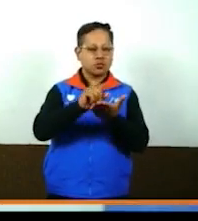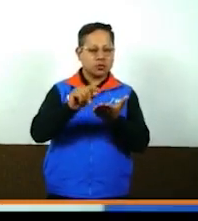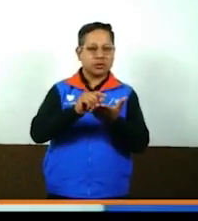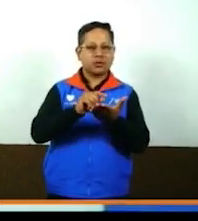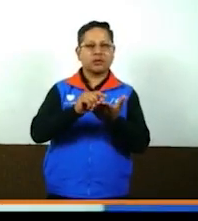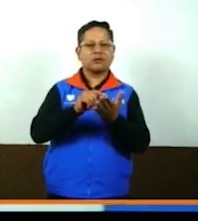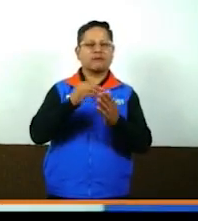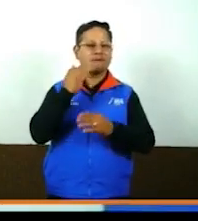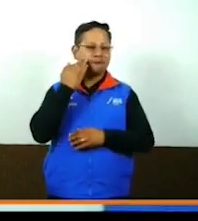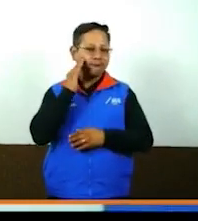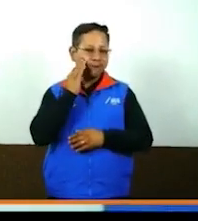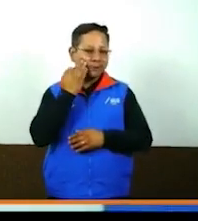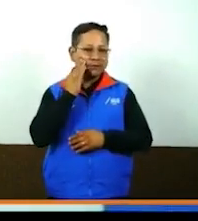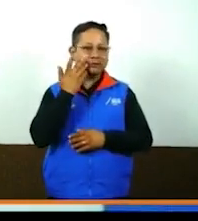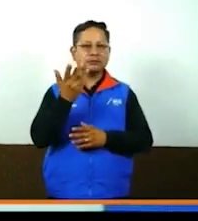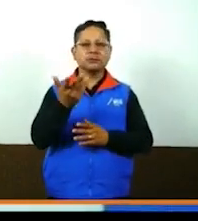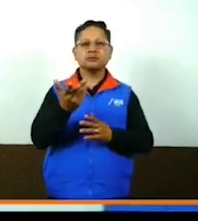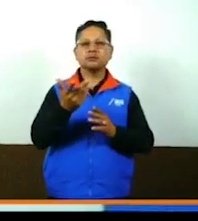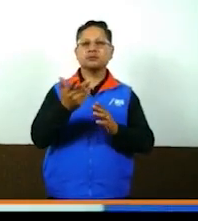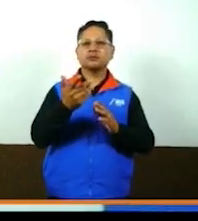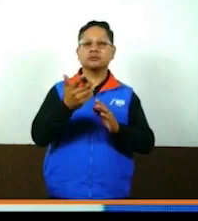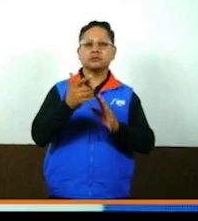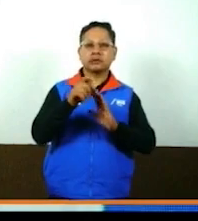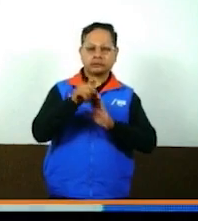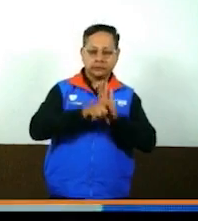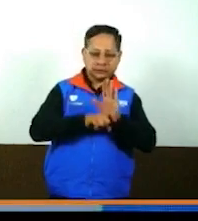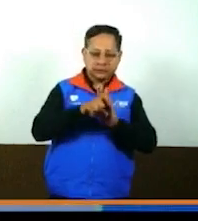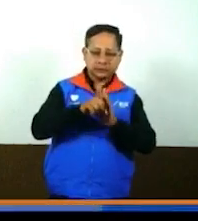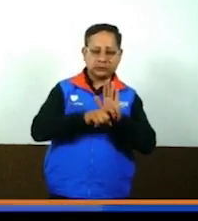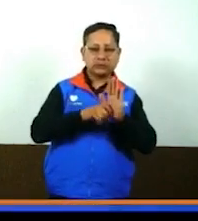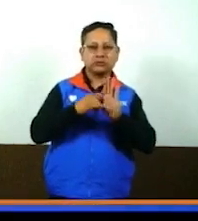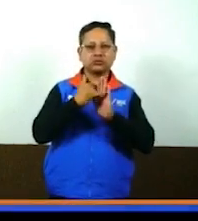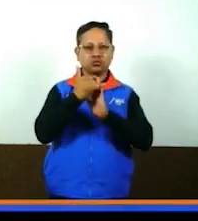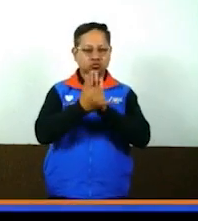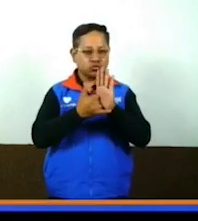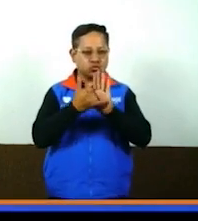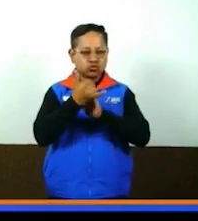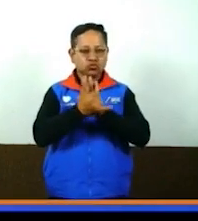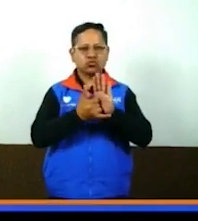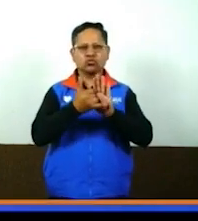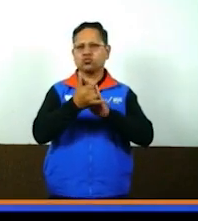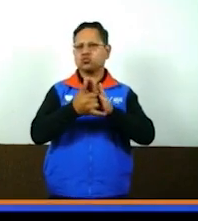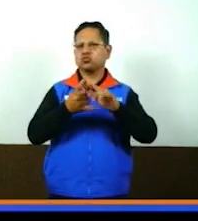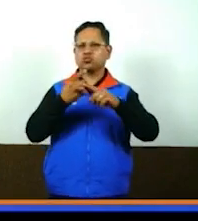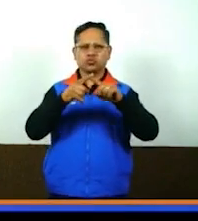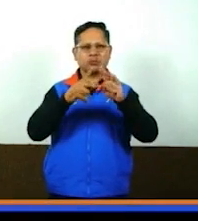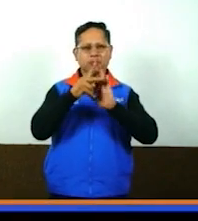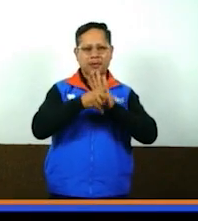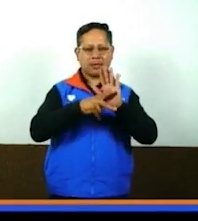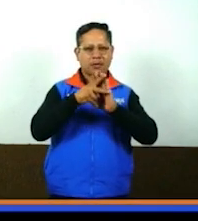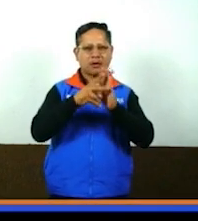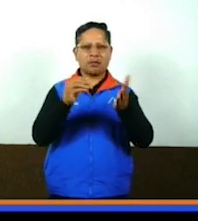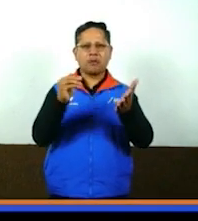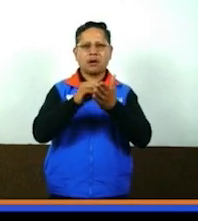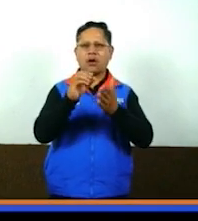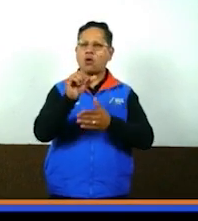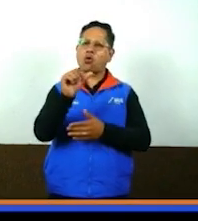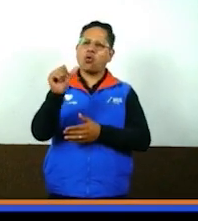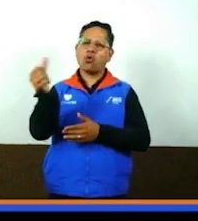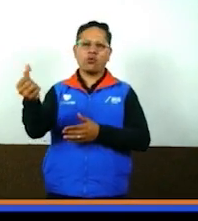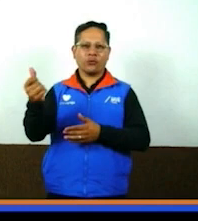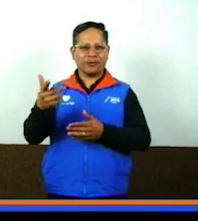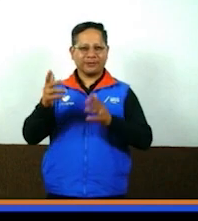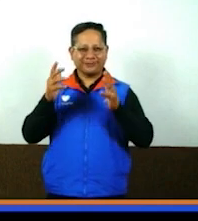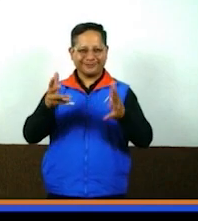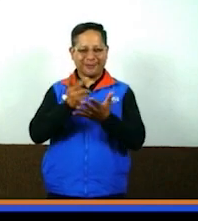en Facebook, ¿en dónde más estamos? En Instagram, en YouTube tenemos estos videos y las otras ceremonias también se